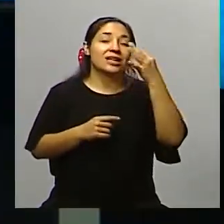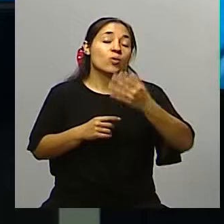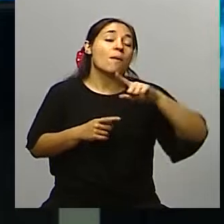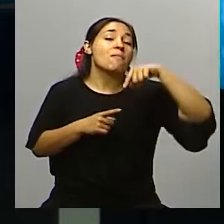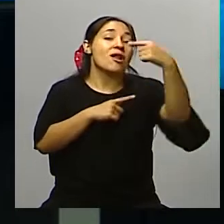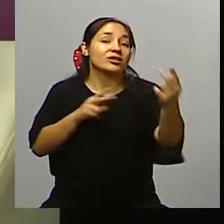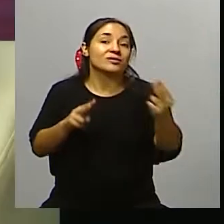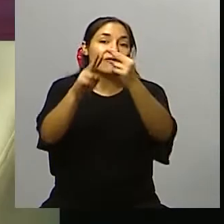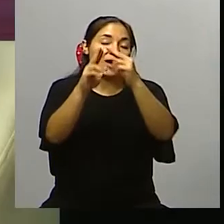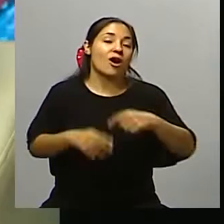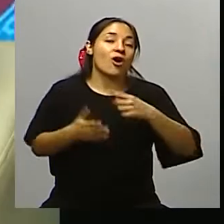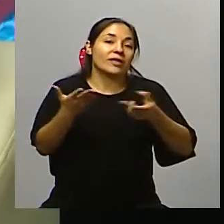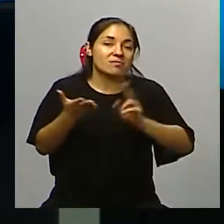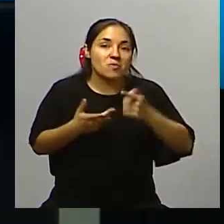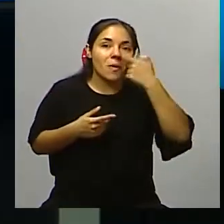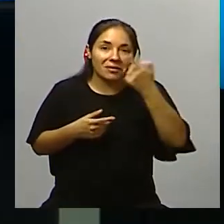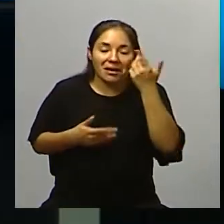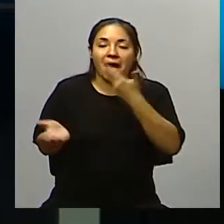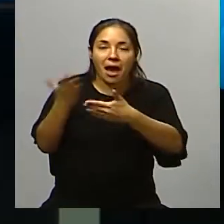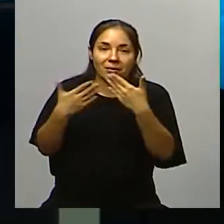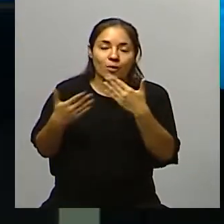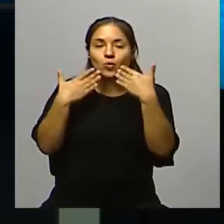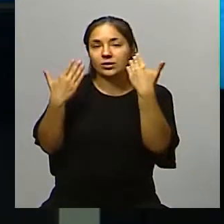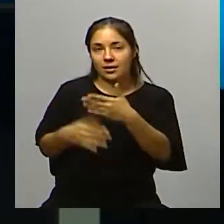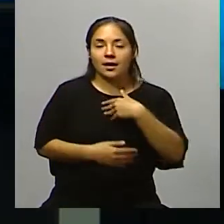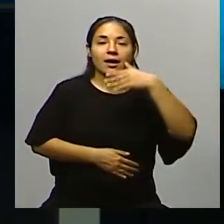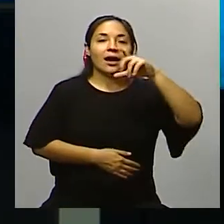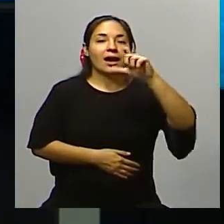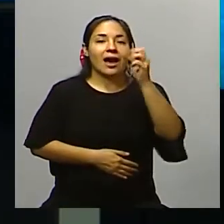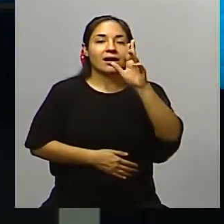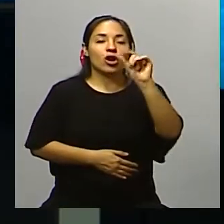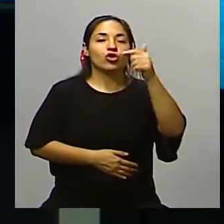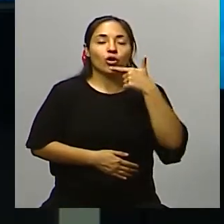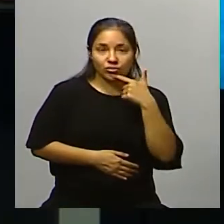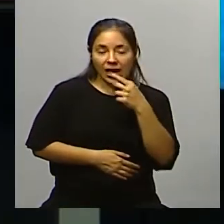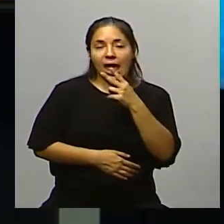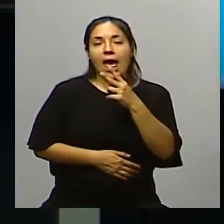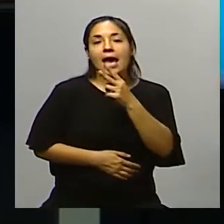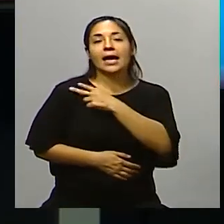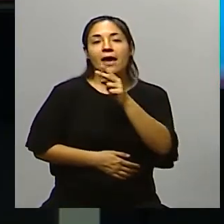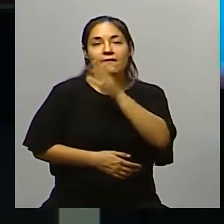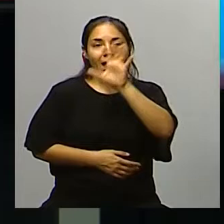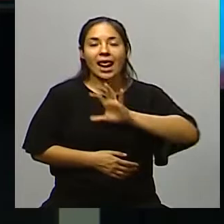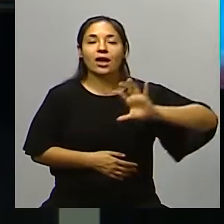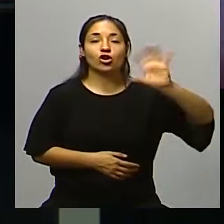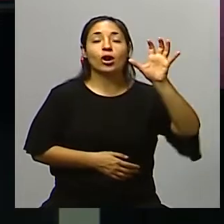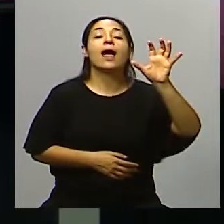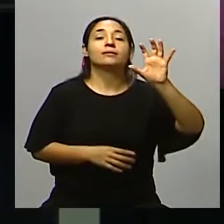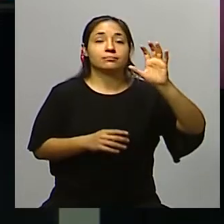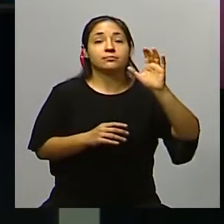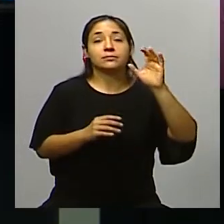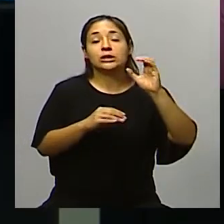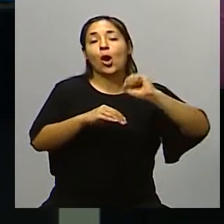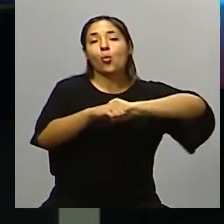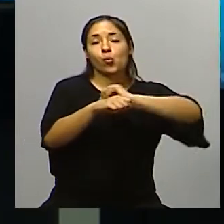Esperamos volver a tenerte acá porque ha sido muy interesante la charla. Así pasaba Carlos Gallo, jefe regional Cuyo de ANSES, por Chat Político. Nosotros nos despedimos,